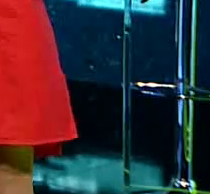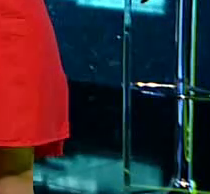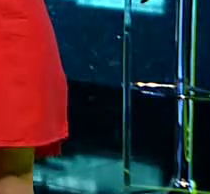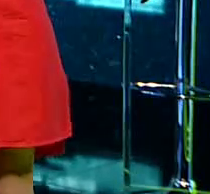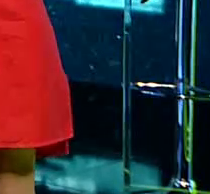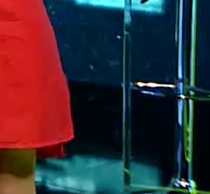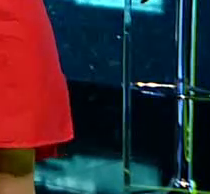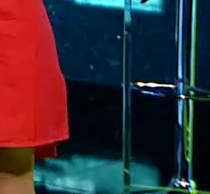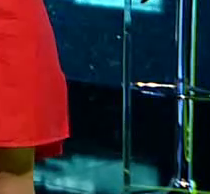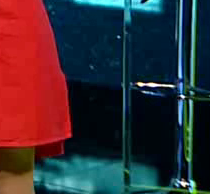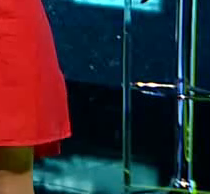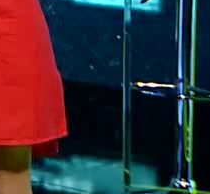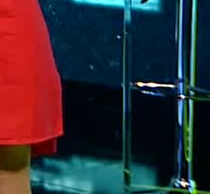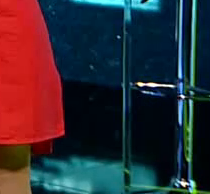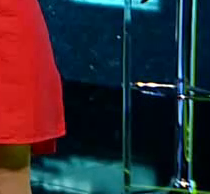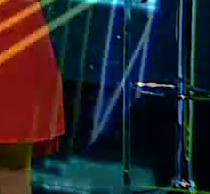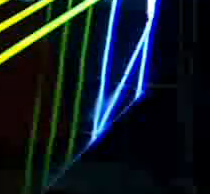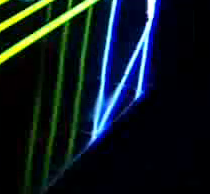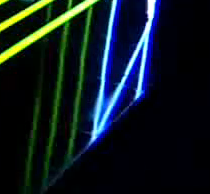Faso, Negocio y Medicina.